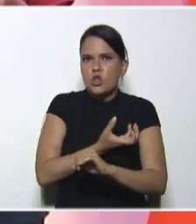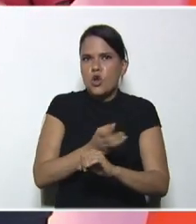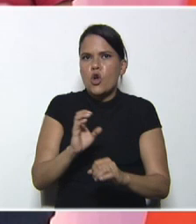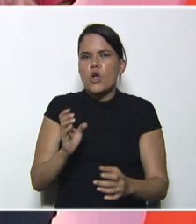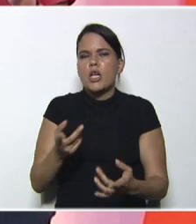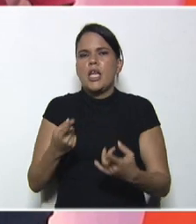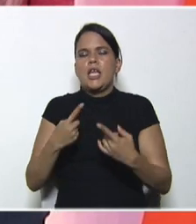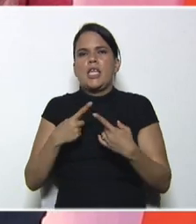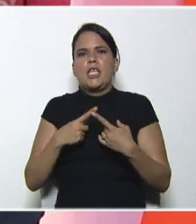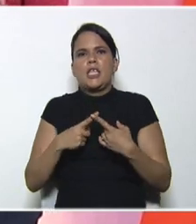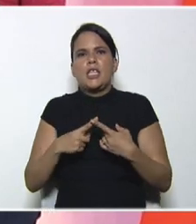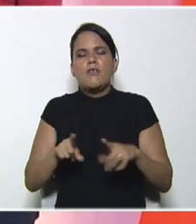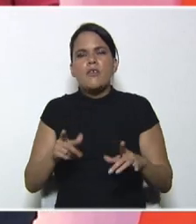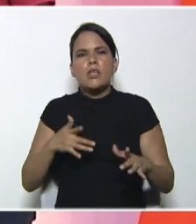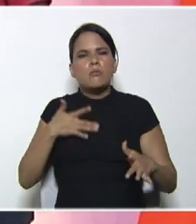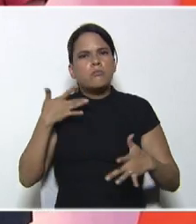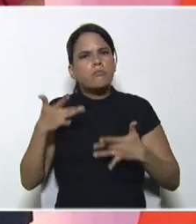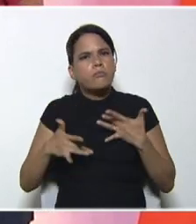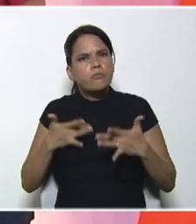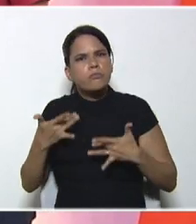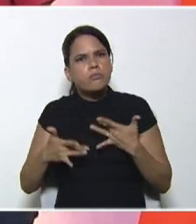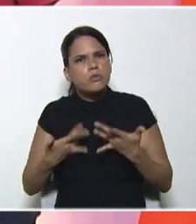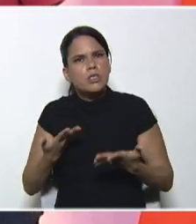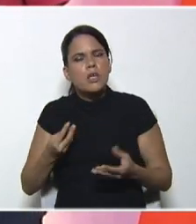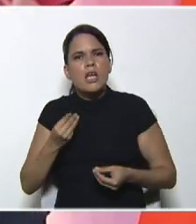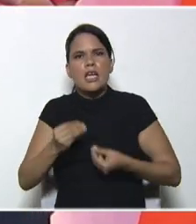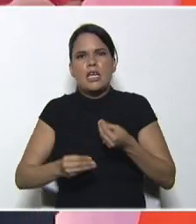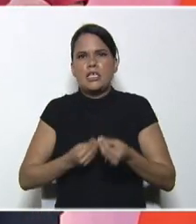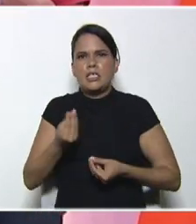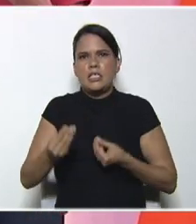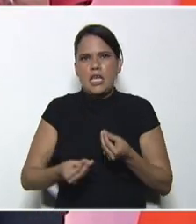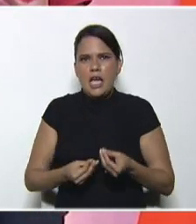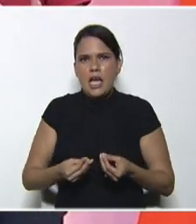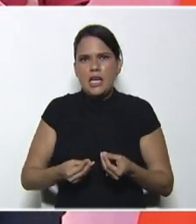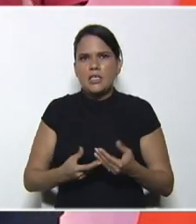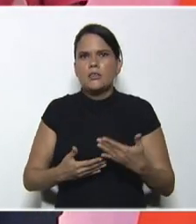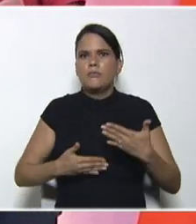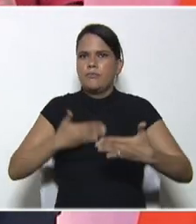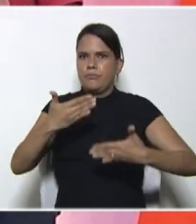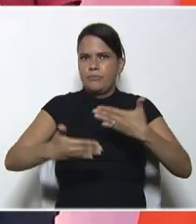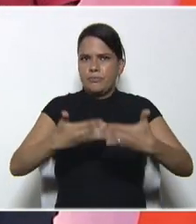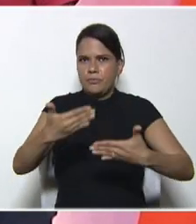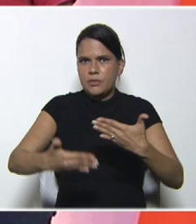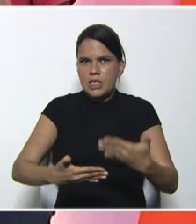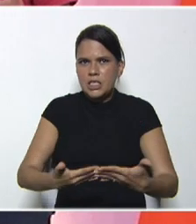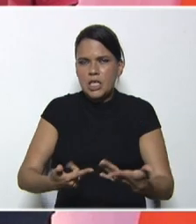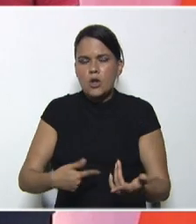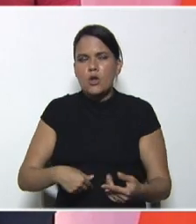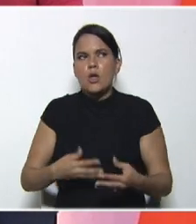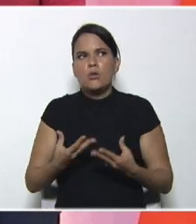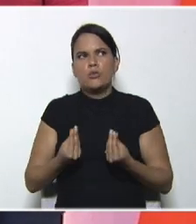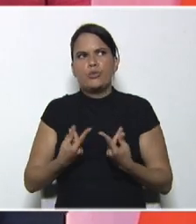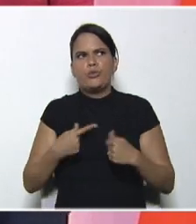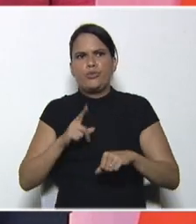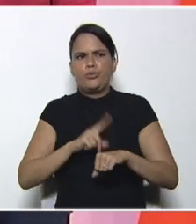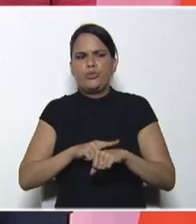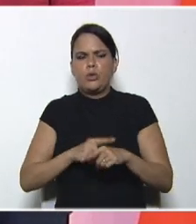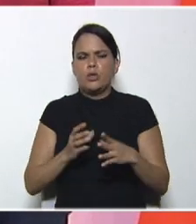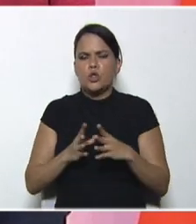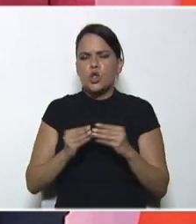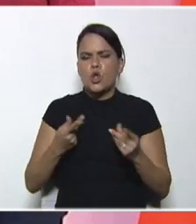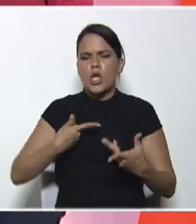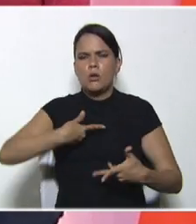diferentes actividades que se han desarrollado y se han conservado a lo largo del tiempo en toda nuestra